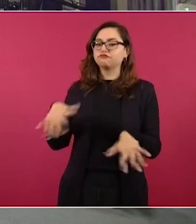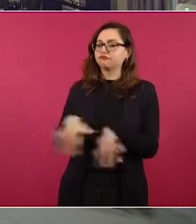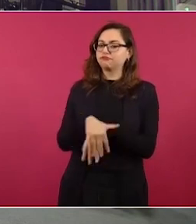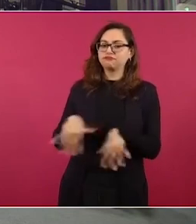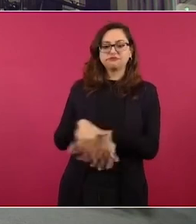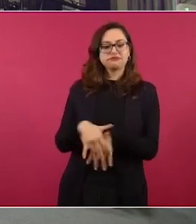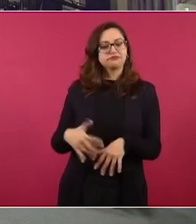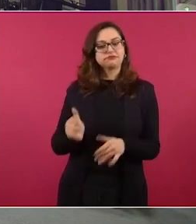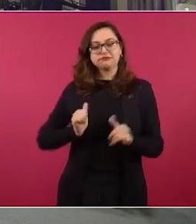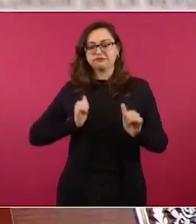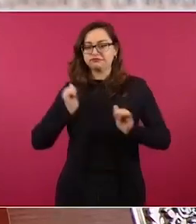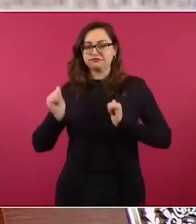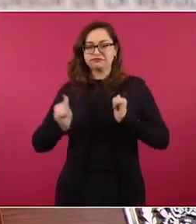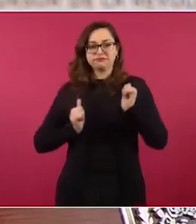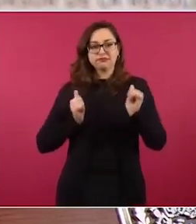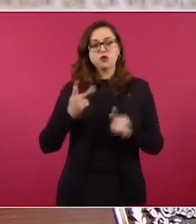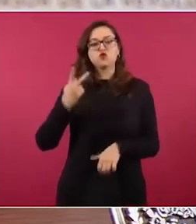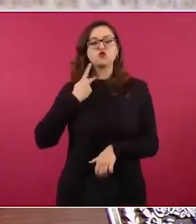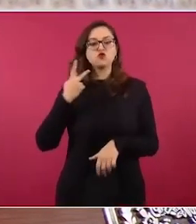porque esto no solo es